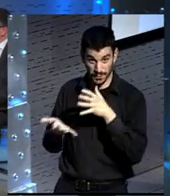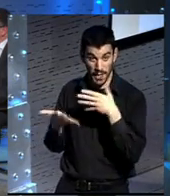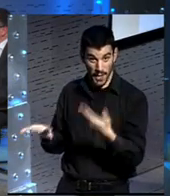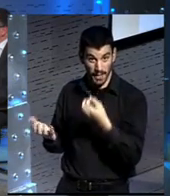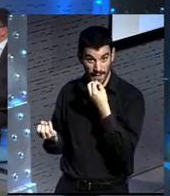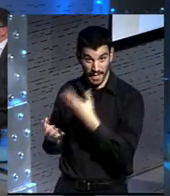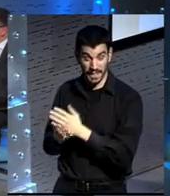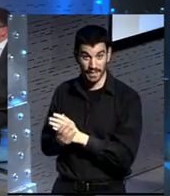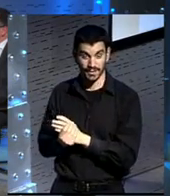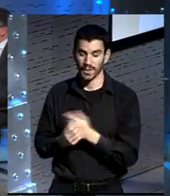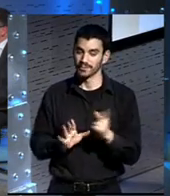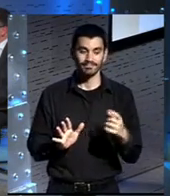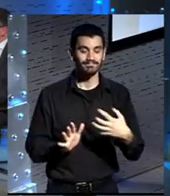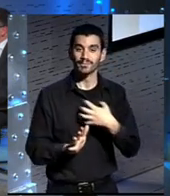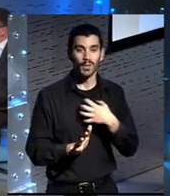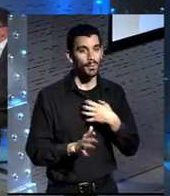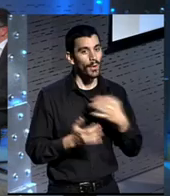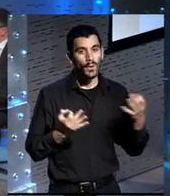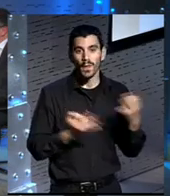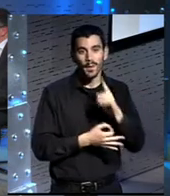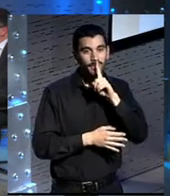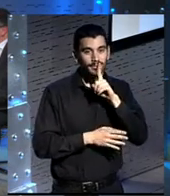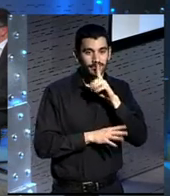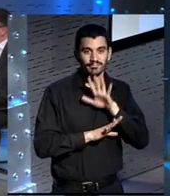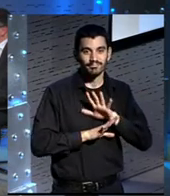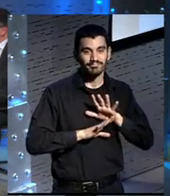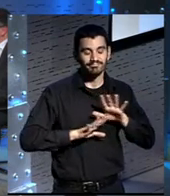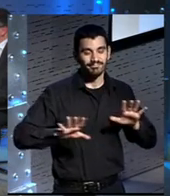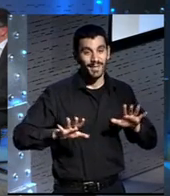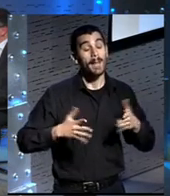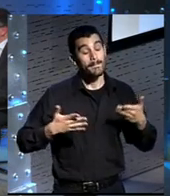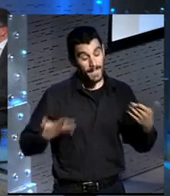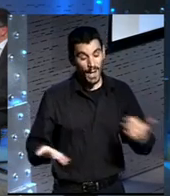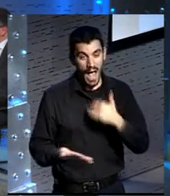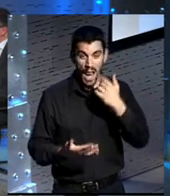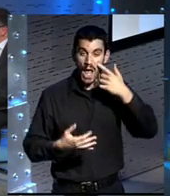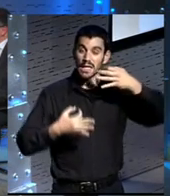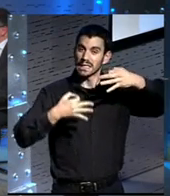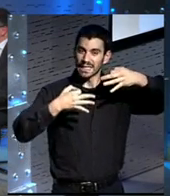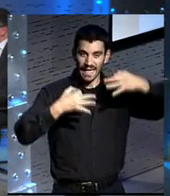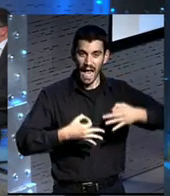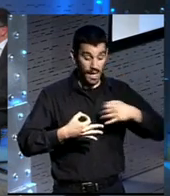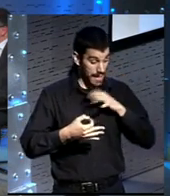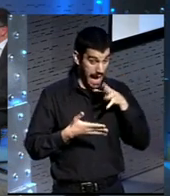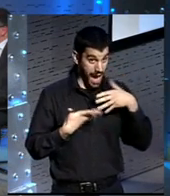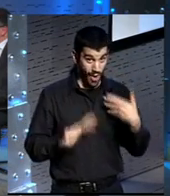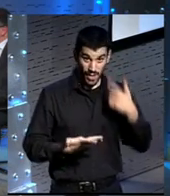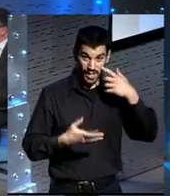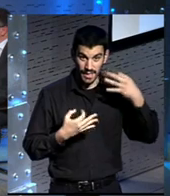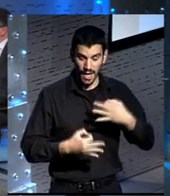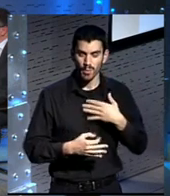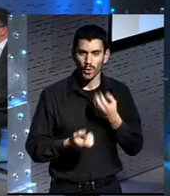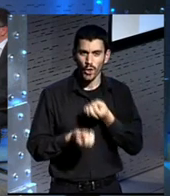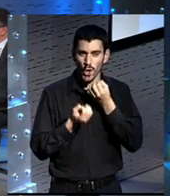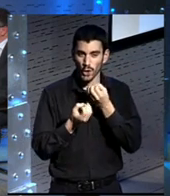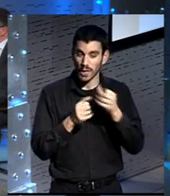puedo todavía, no puedo, tengo que estar callada. Pero lo que sí es una realidad y es una realidad hoy es que